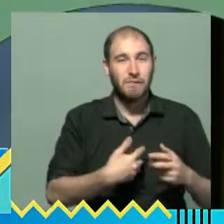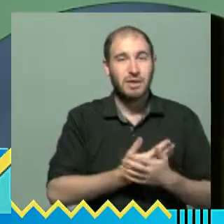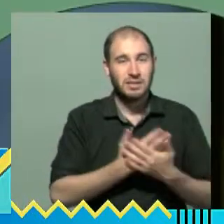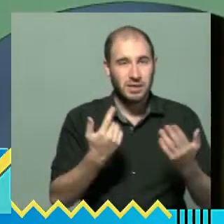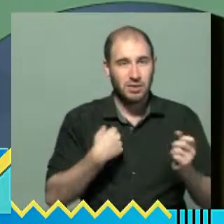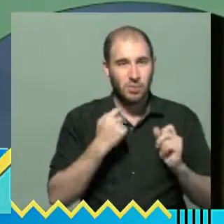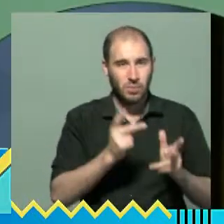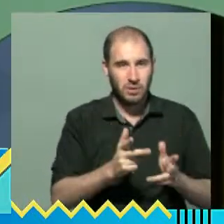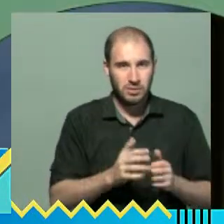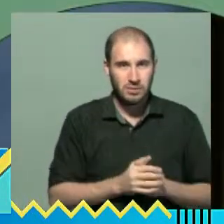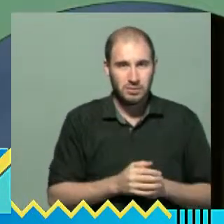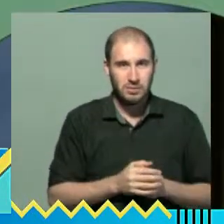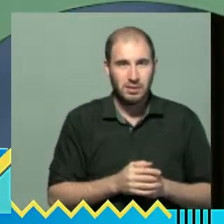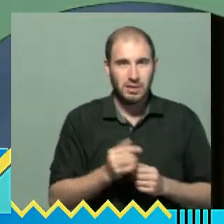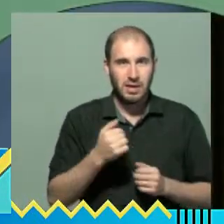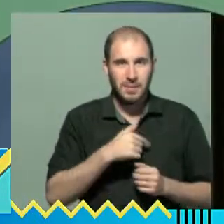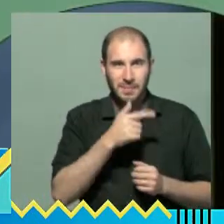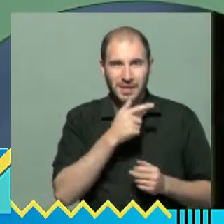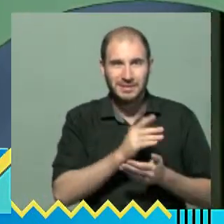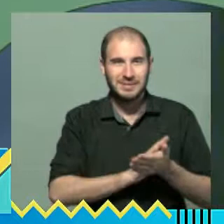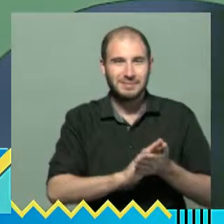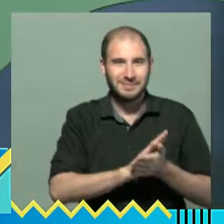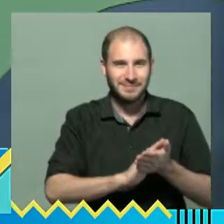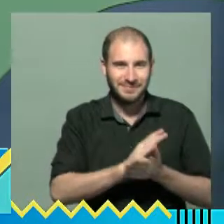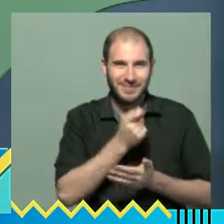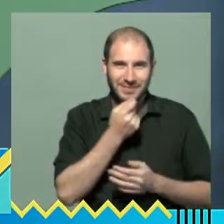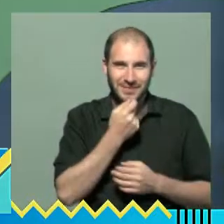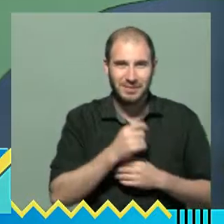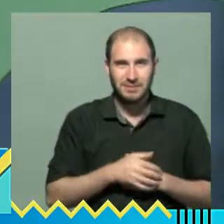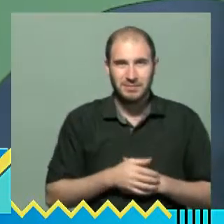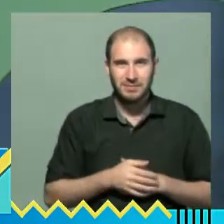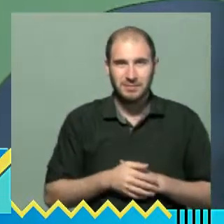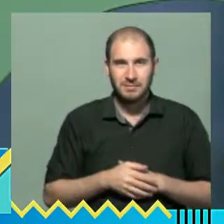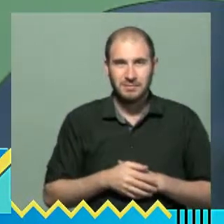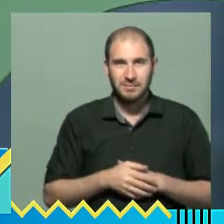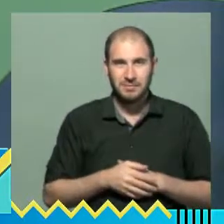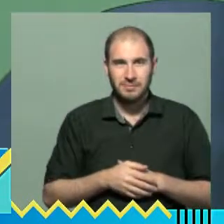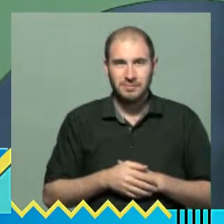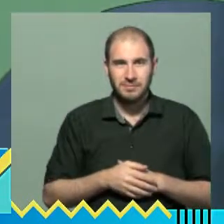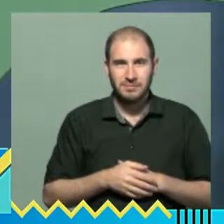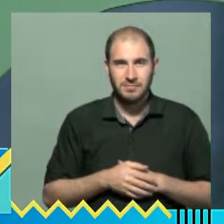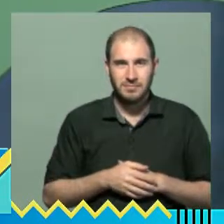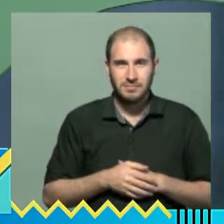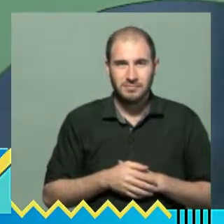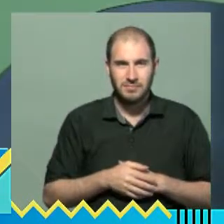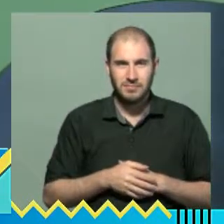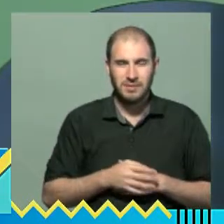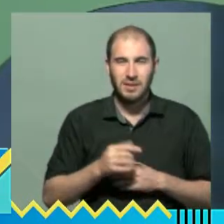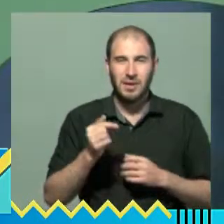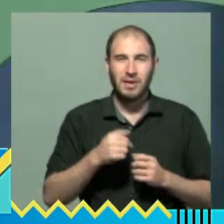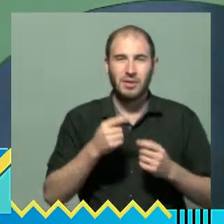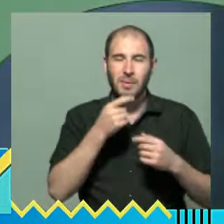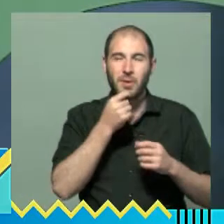voy a decir esto, me voy a zafar elegantemente. ciencia diría